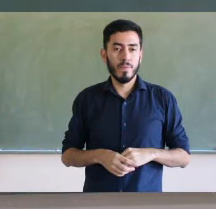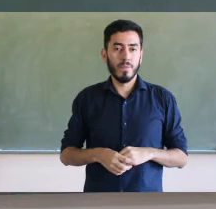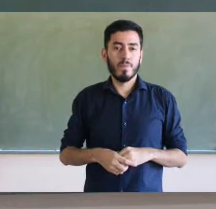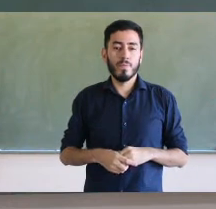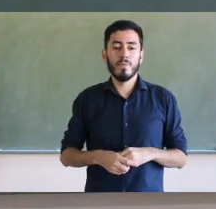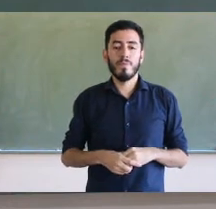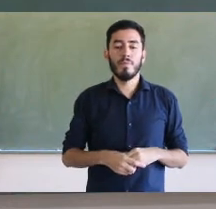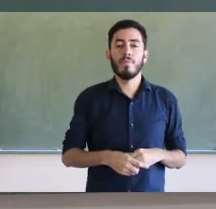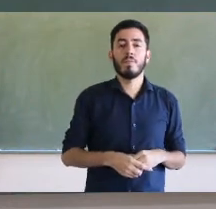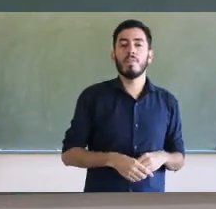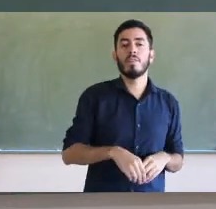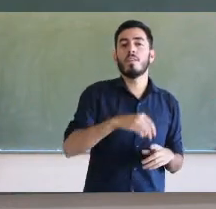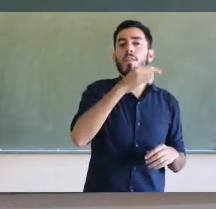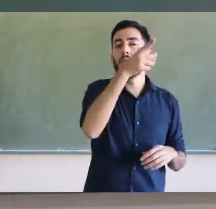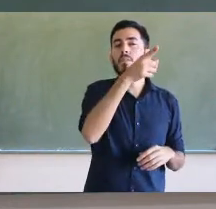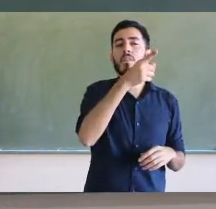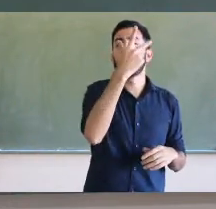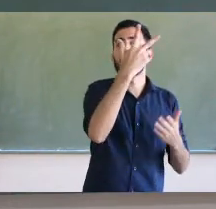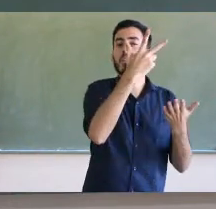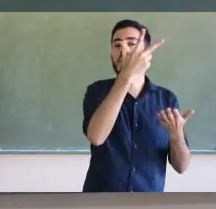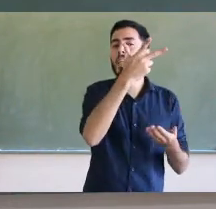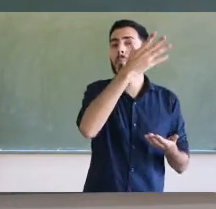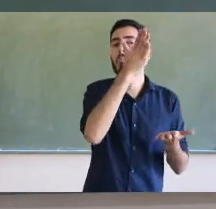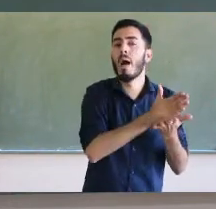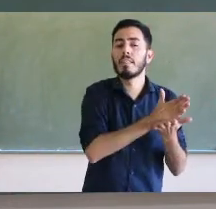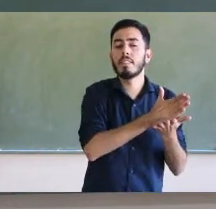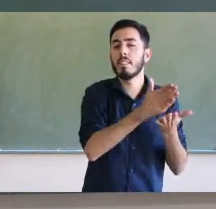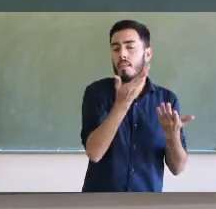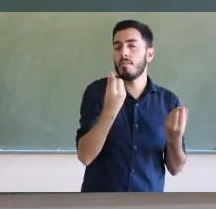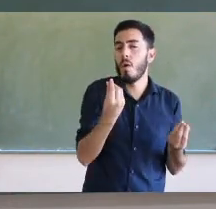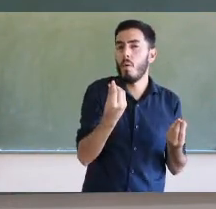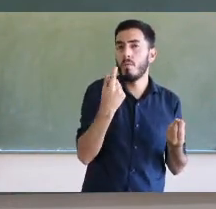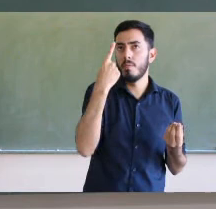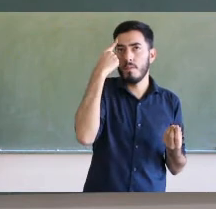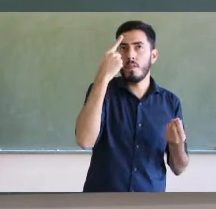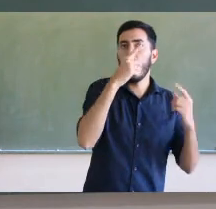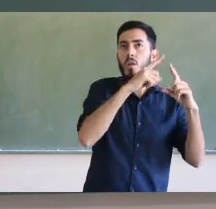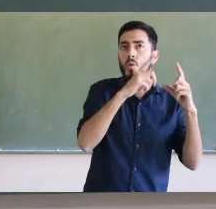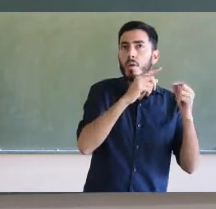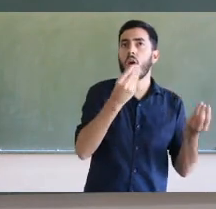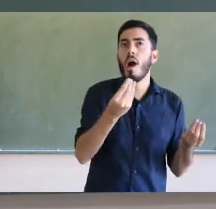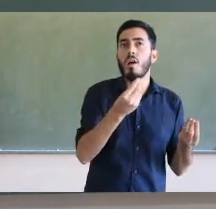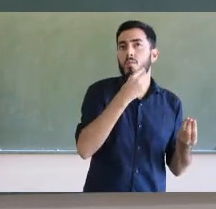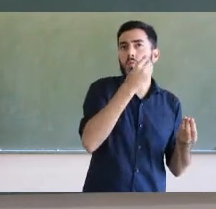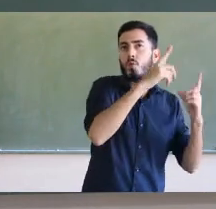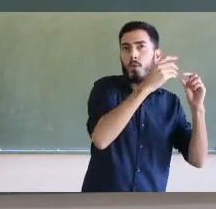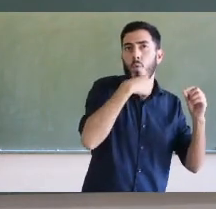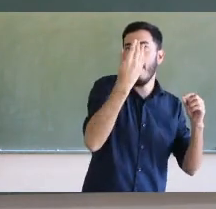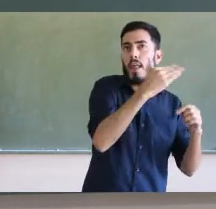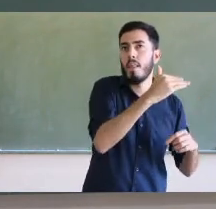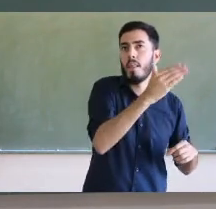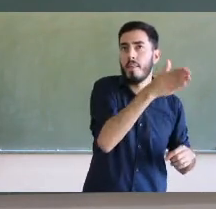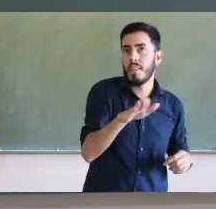Nos pide la tercera parte. Si hablamos de números naturales, lo que hacemos cuando nos pide la tercera parte es dividir a cualquier número por 3.